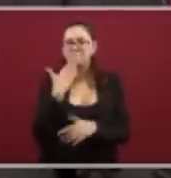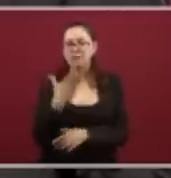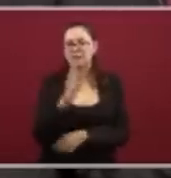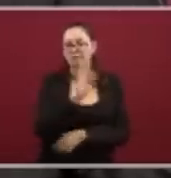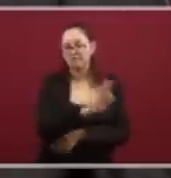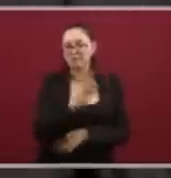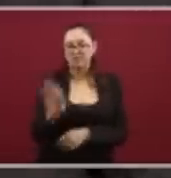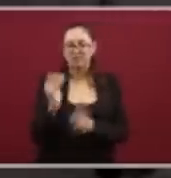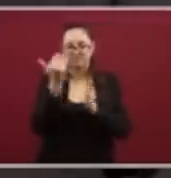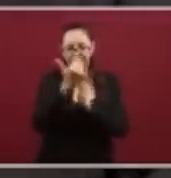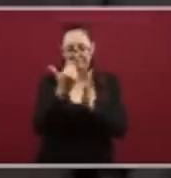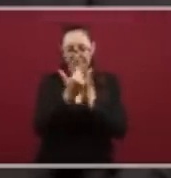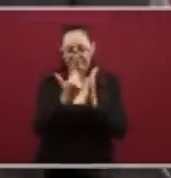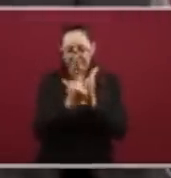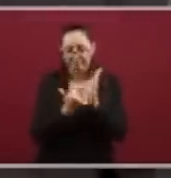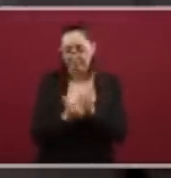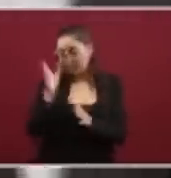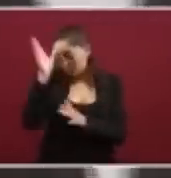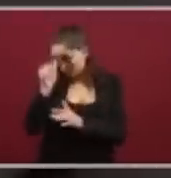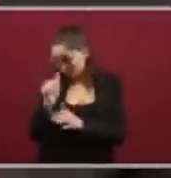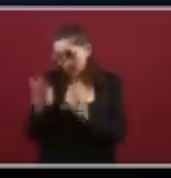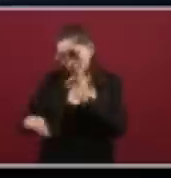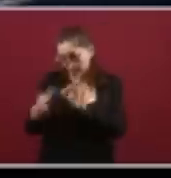decidida para concretar los acuerdos